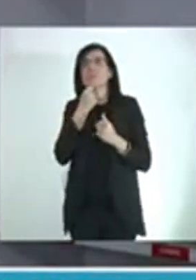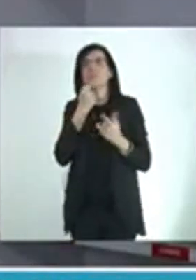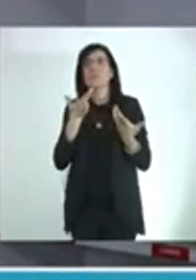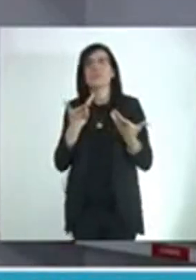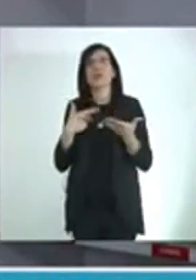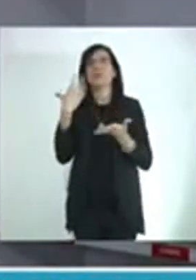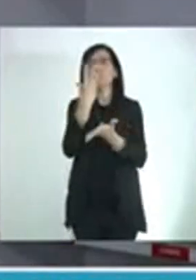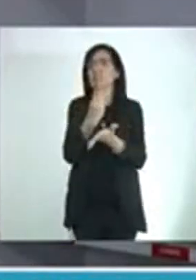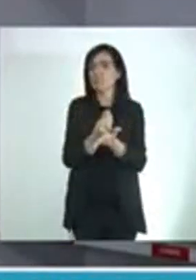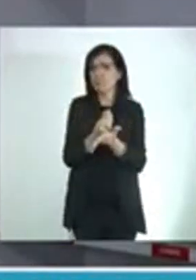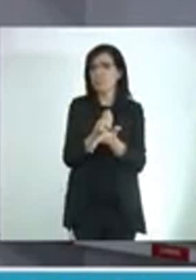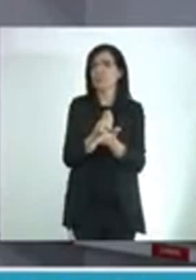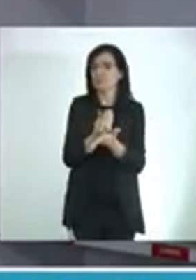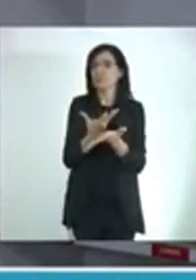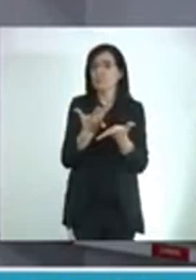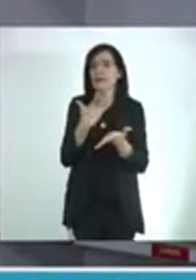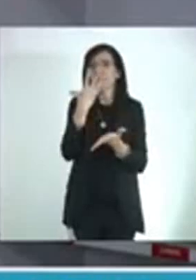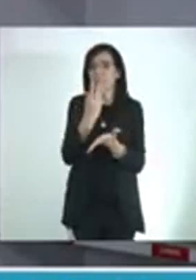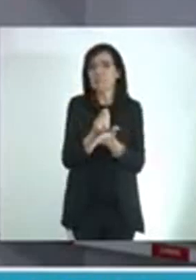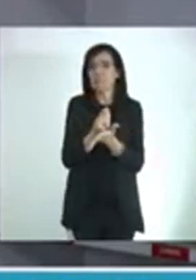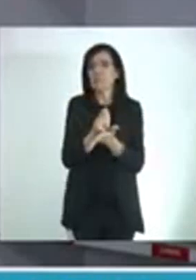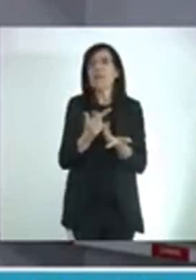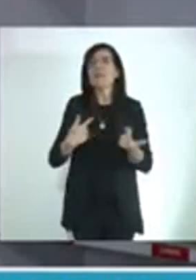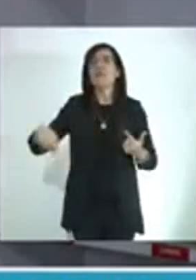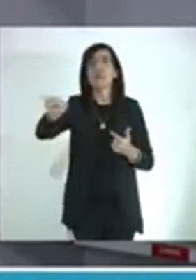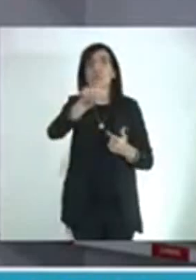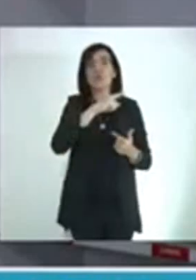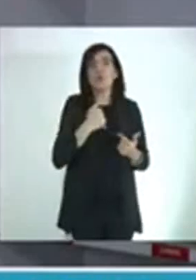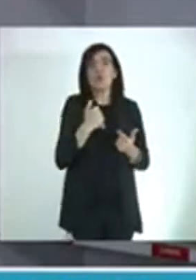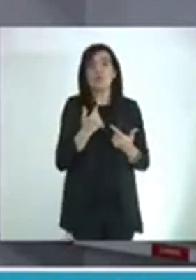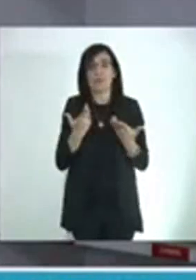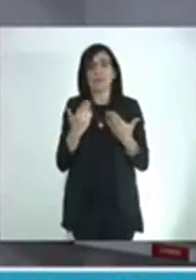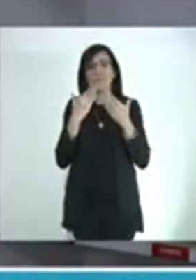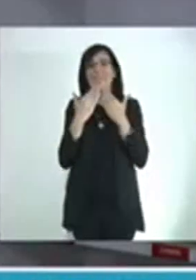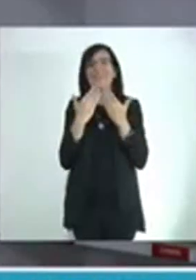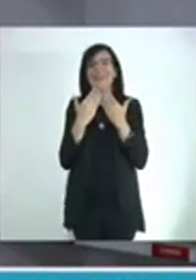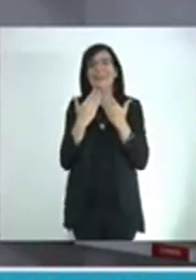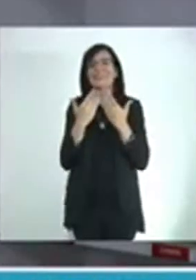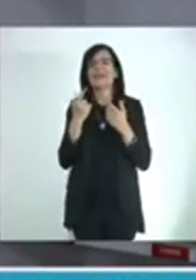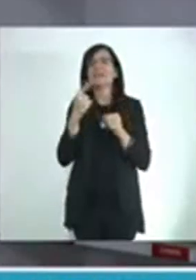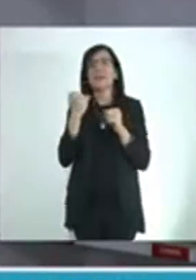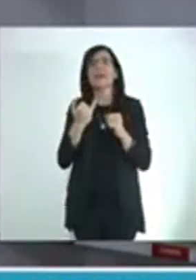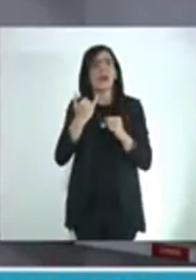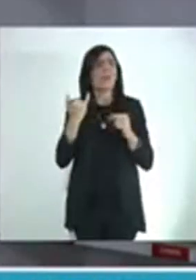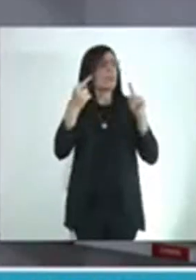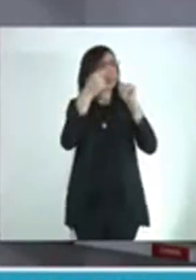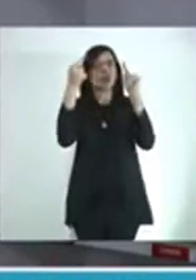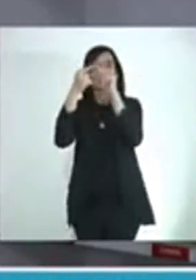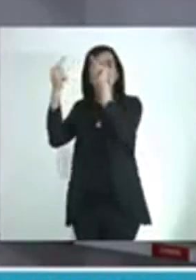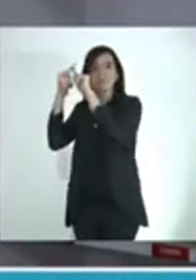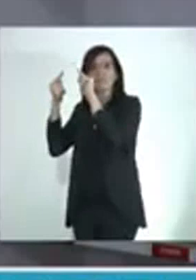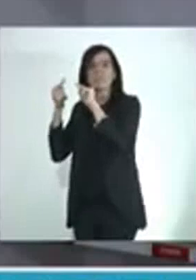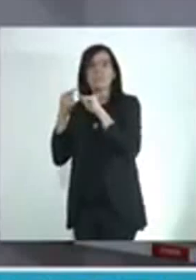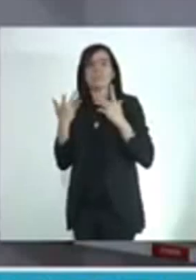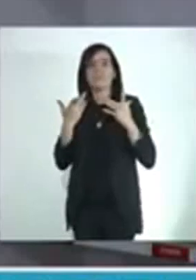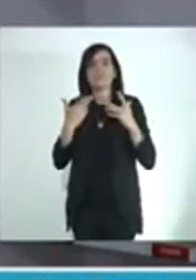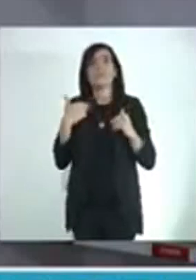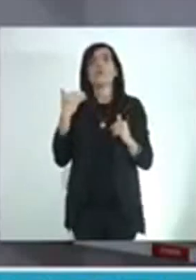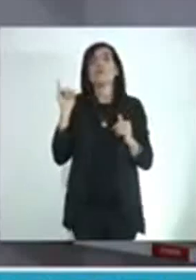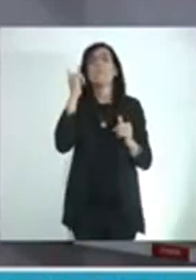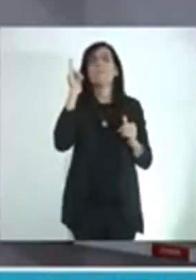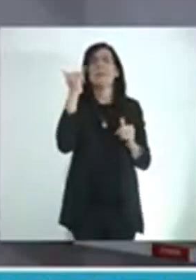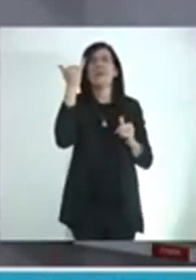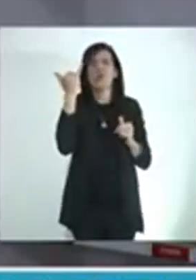ser parte, de estar en contacto permanente y de observar cómo vamos a ir mejorando, ¿no?, con todas estas